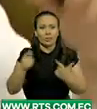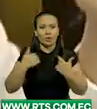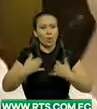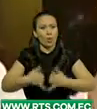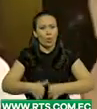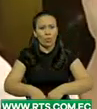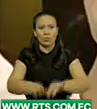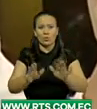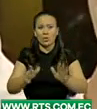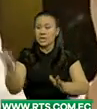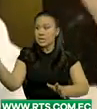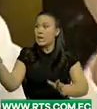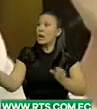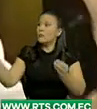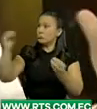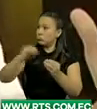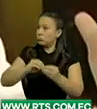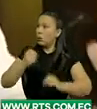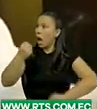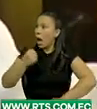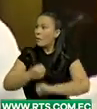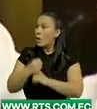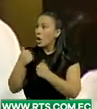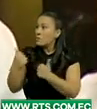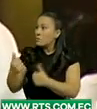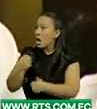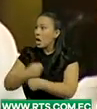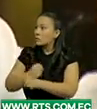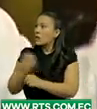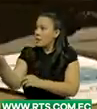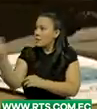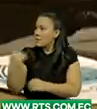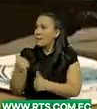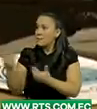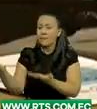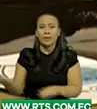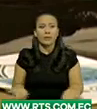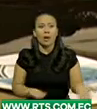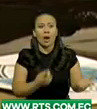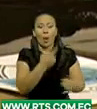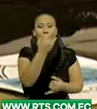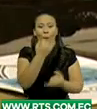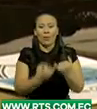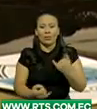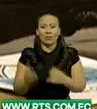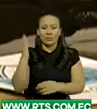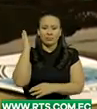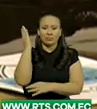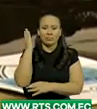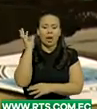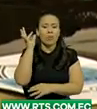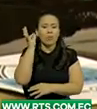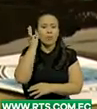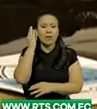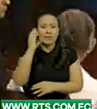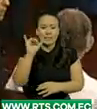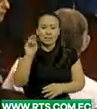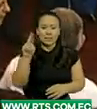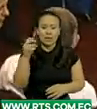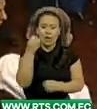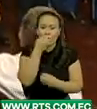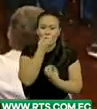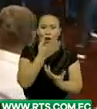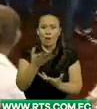camino, si ellos quieren sumarse y si quieren hacer las cosas bien, bienvenidos sean. Aunque en su última intervención, la alcaldesa también anunció